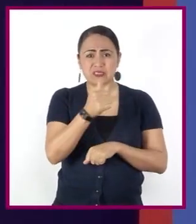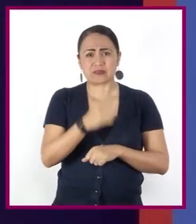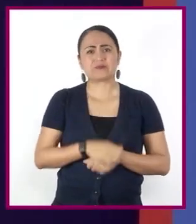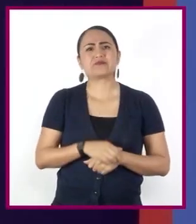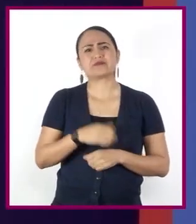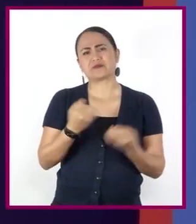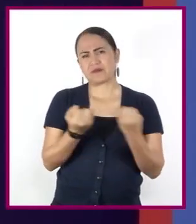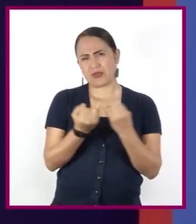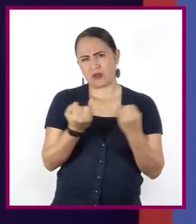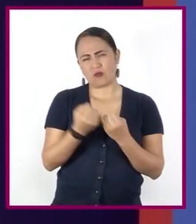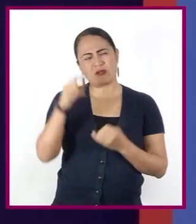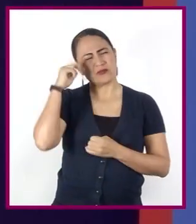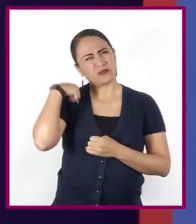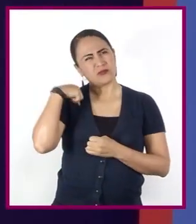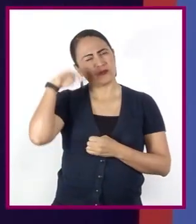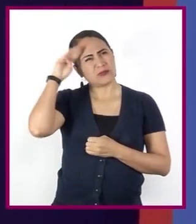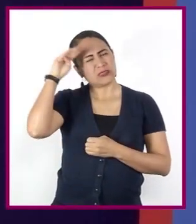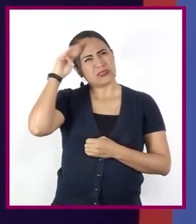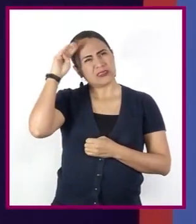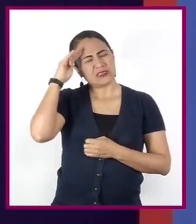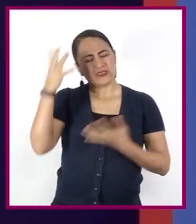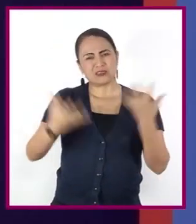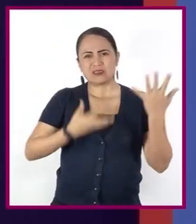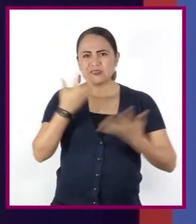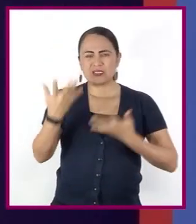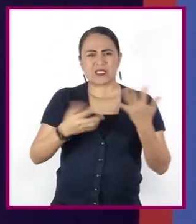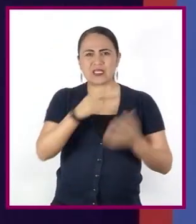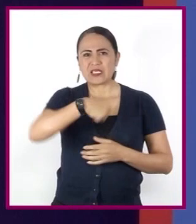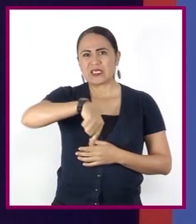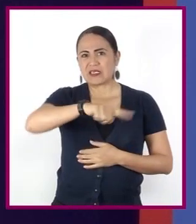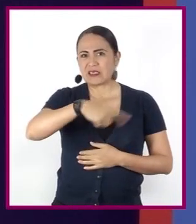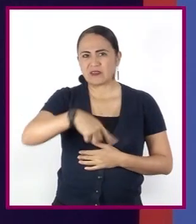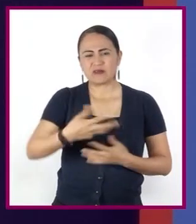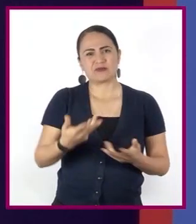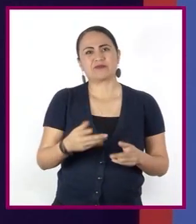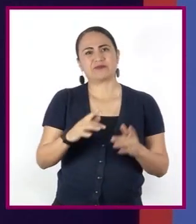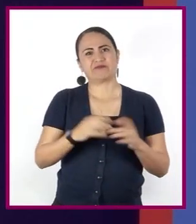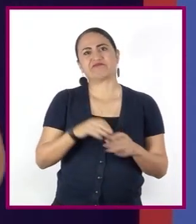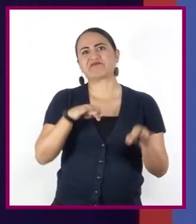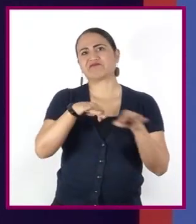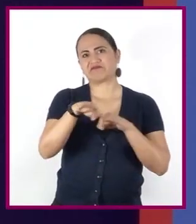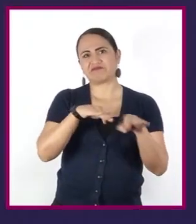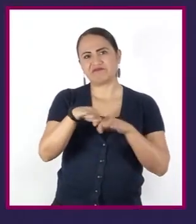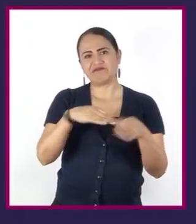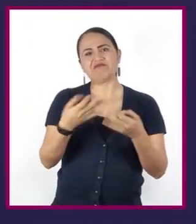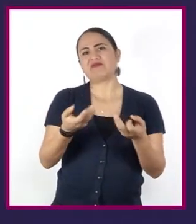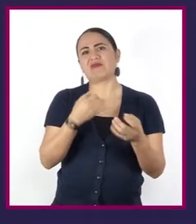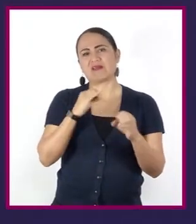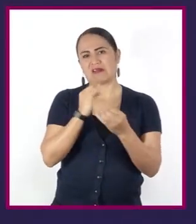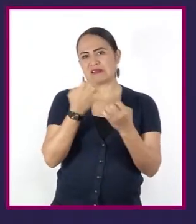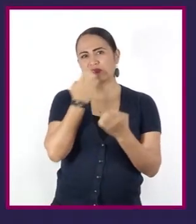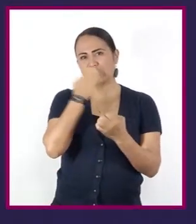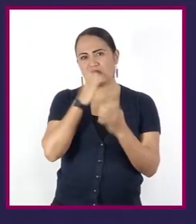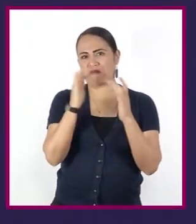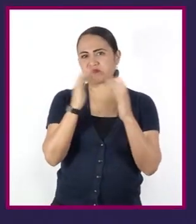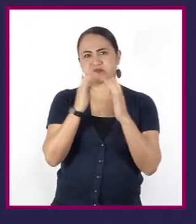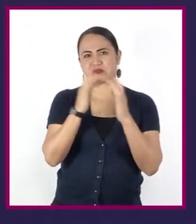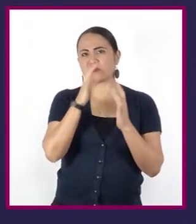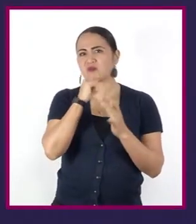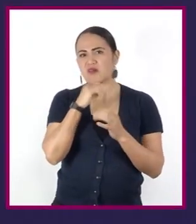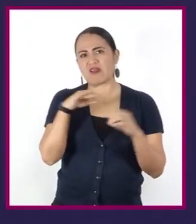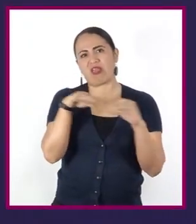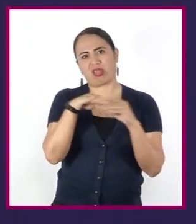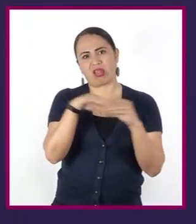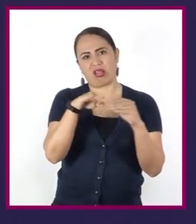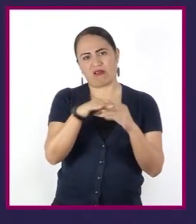pude imaginarme su angustia y su impotencia por el hecho de que esto ocurra con frecuencia. ¿Y cuáles fueron las frases que te